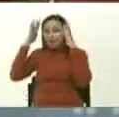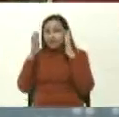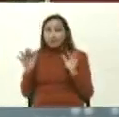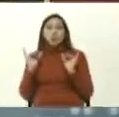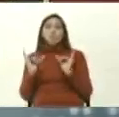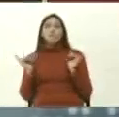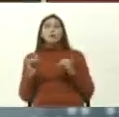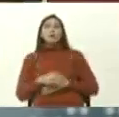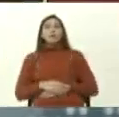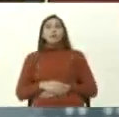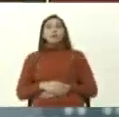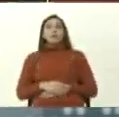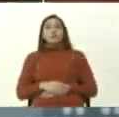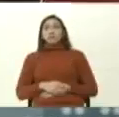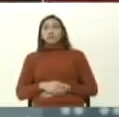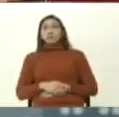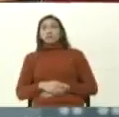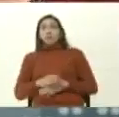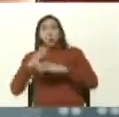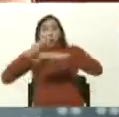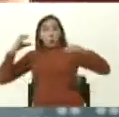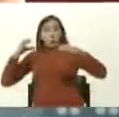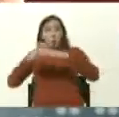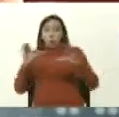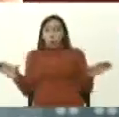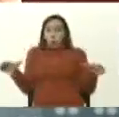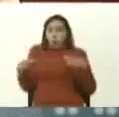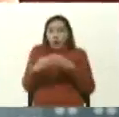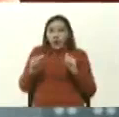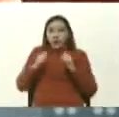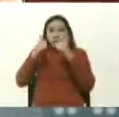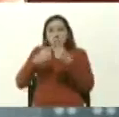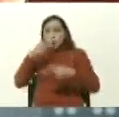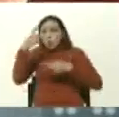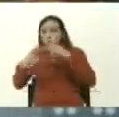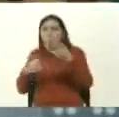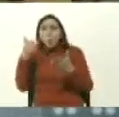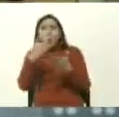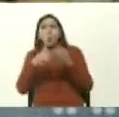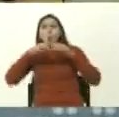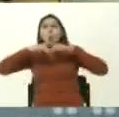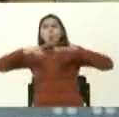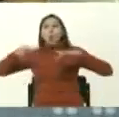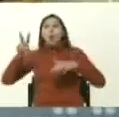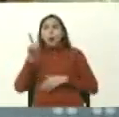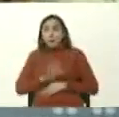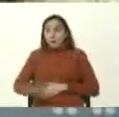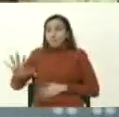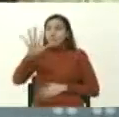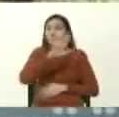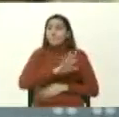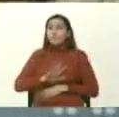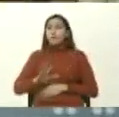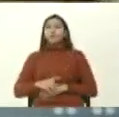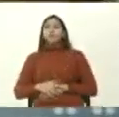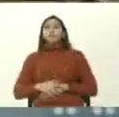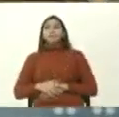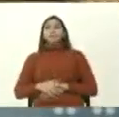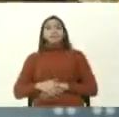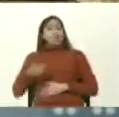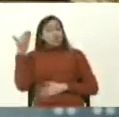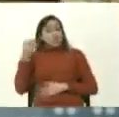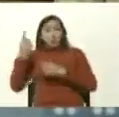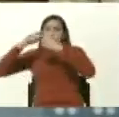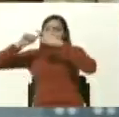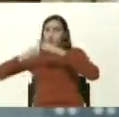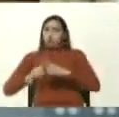Asimismo, nuestro sector, el sector transporte, también ha iniciado el proceso de inscripción masivo a nivel nacional. La sumatoria ha sido importantísima. Ya a